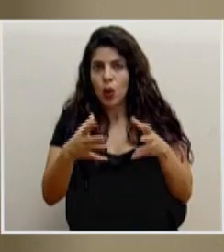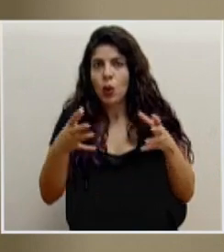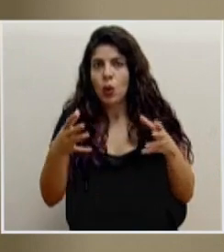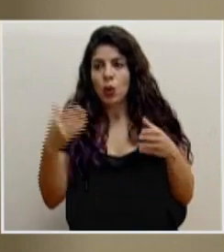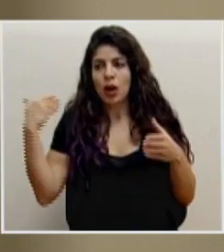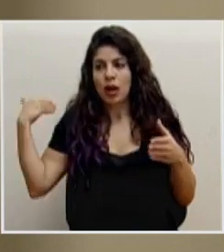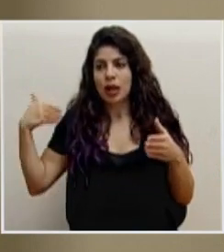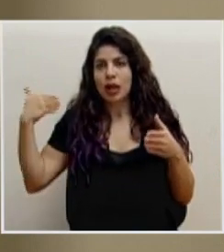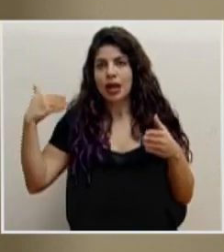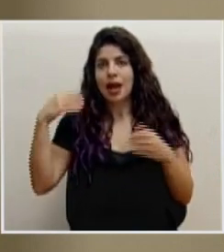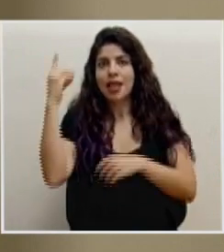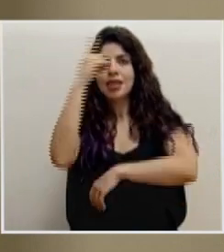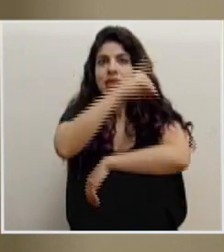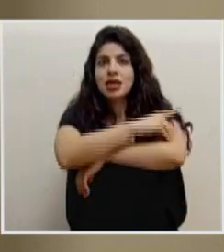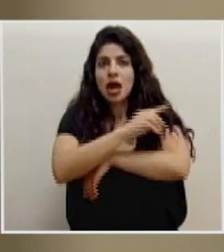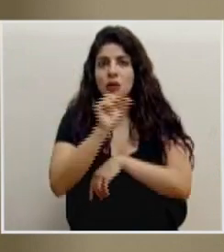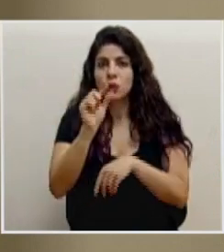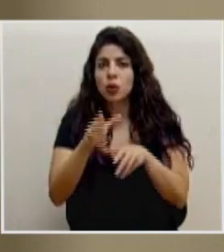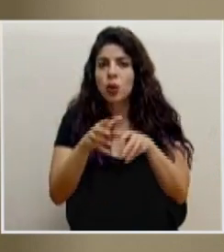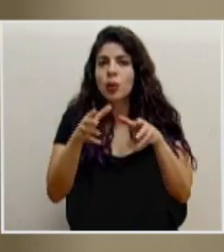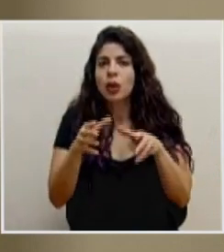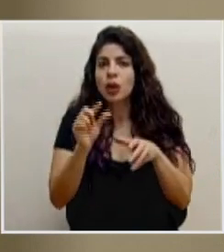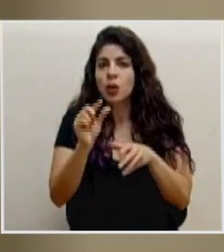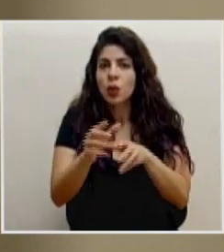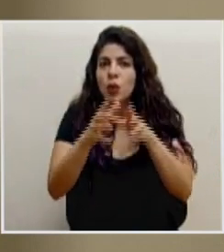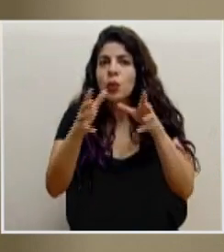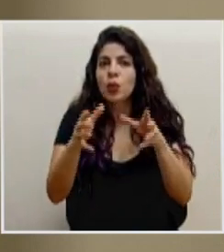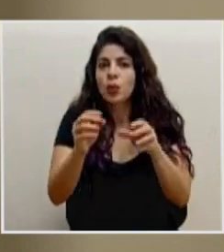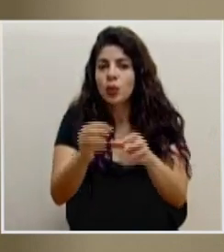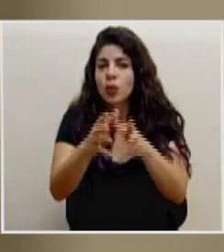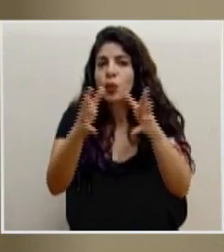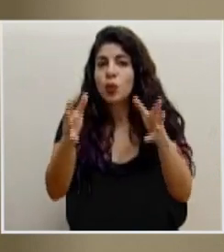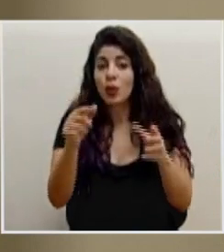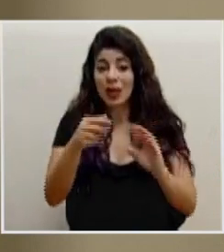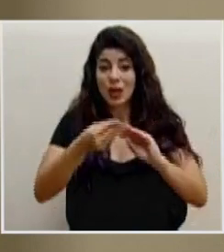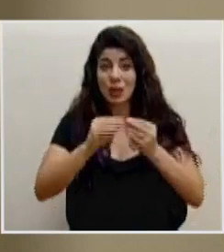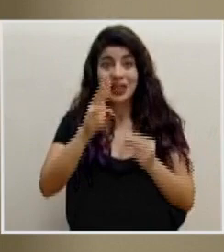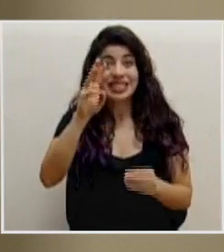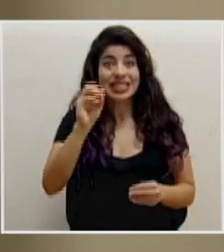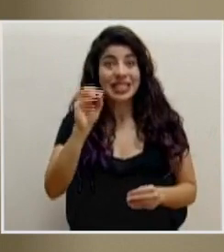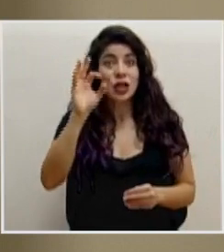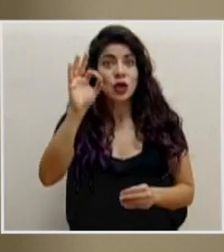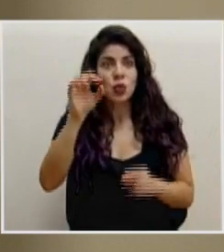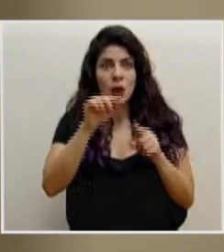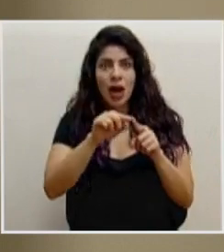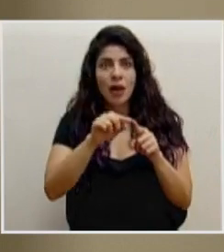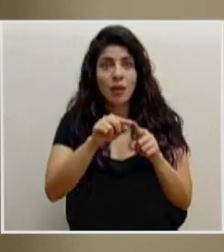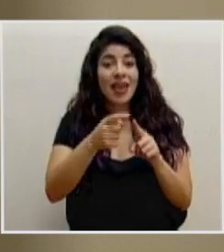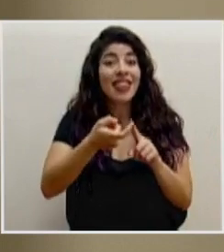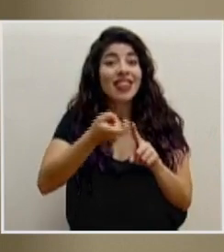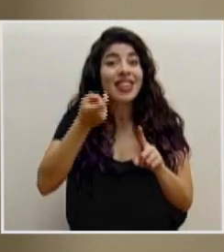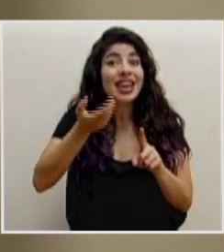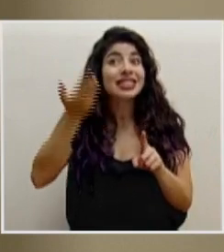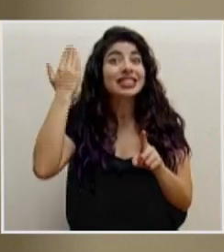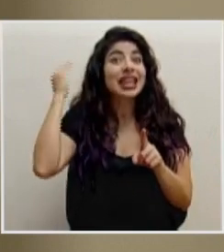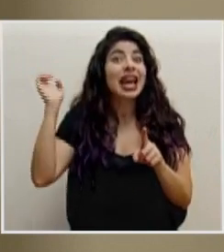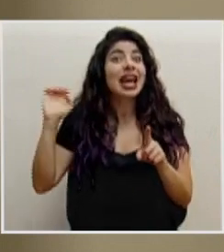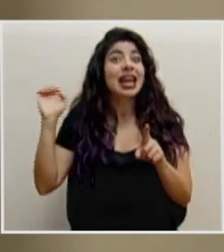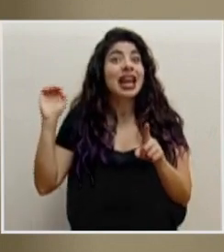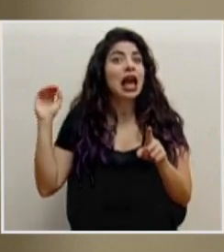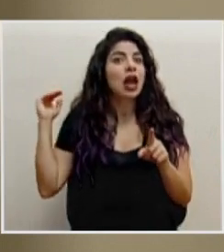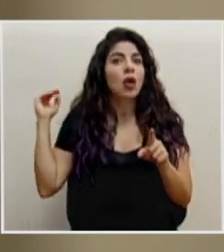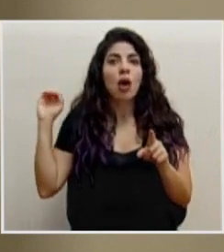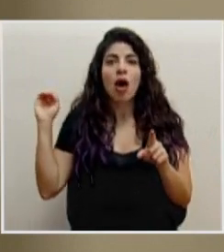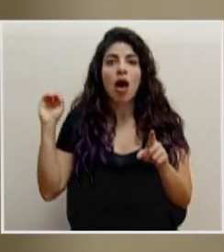sumándose en los últimos días. De hecho, esta cifra de 609 casos no se alcanzaba desde enero.